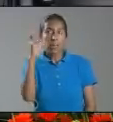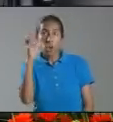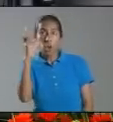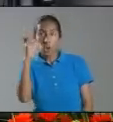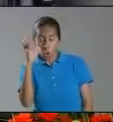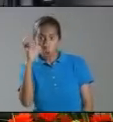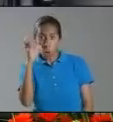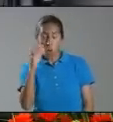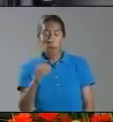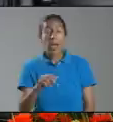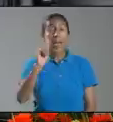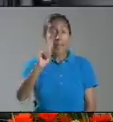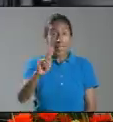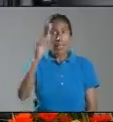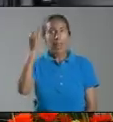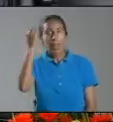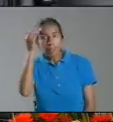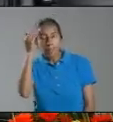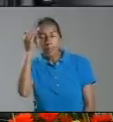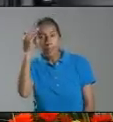y entendió,